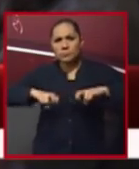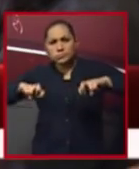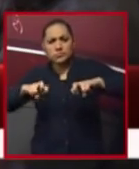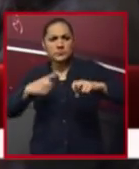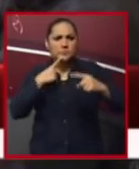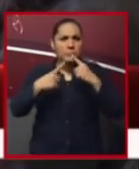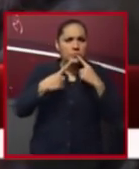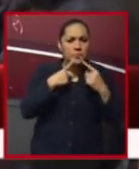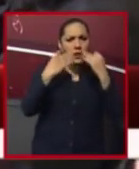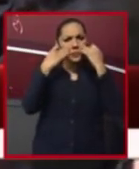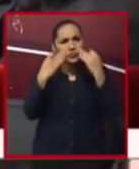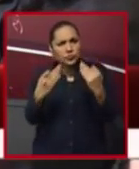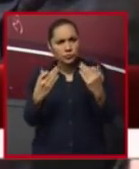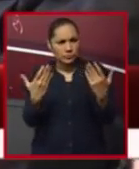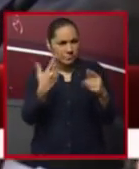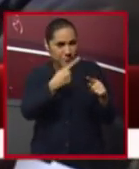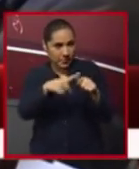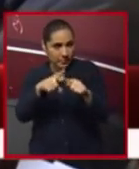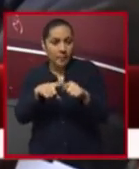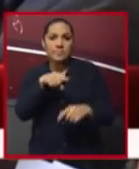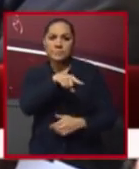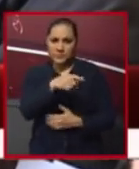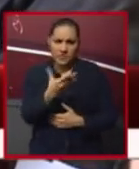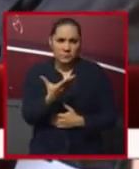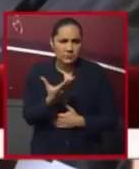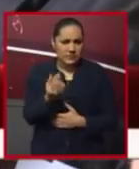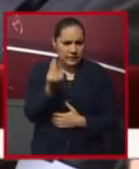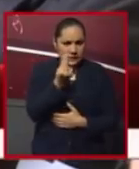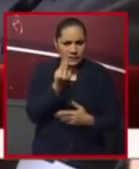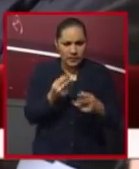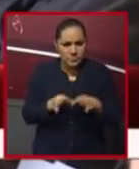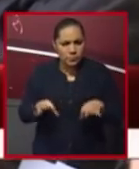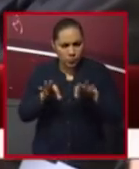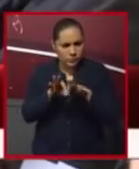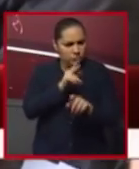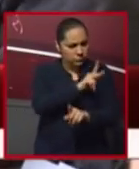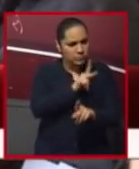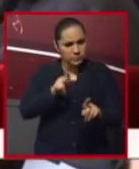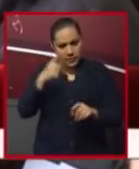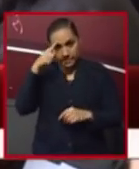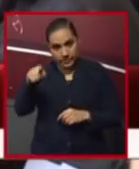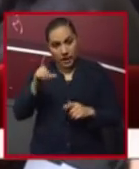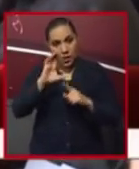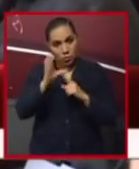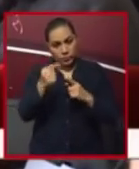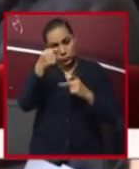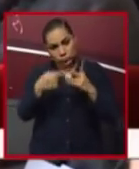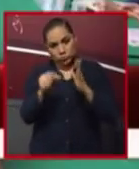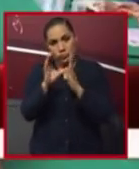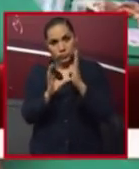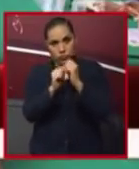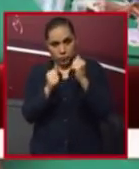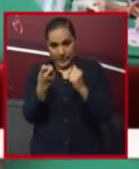eso significa antes de aprobar las cosas en la Comisión de Puntos Constitucionales.